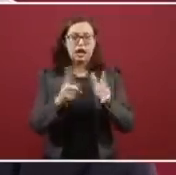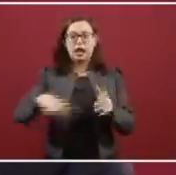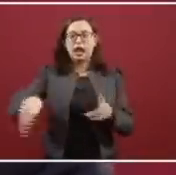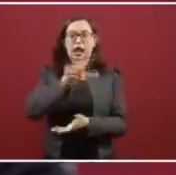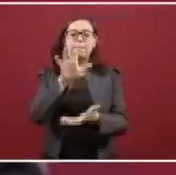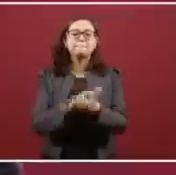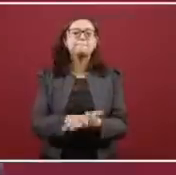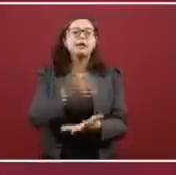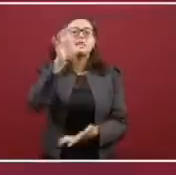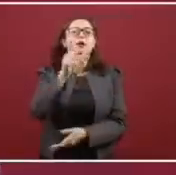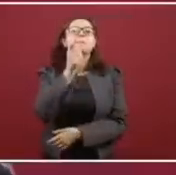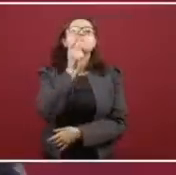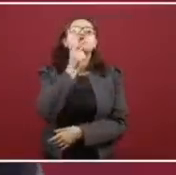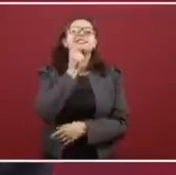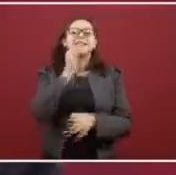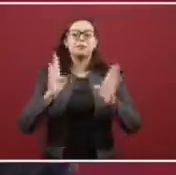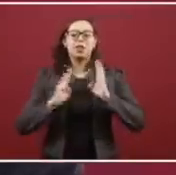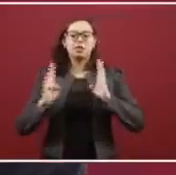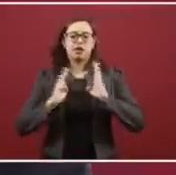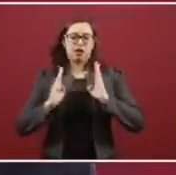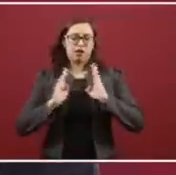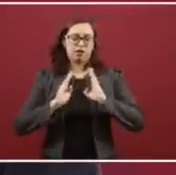policías militares